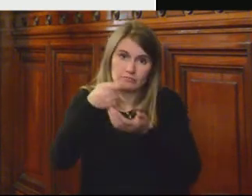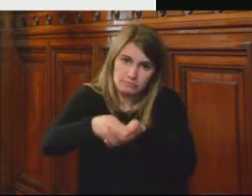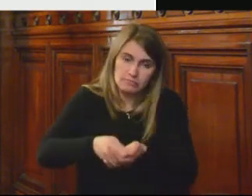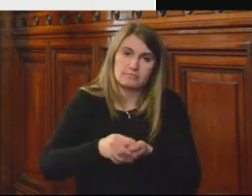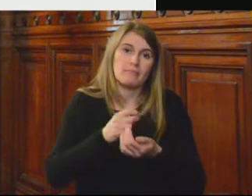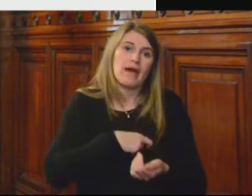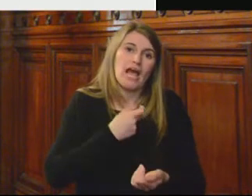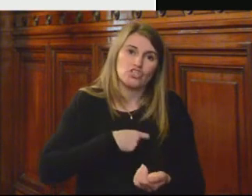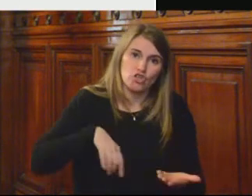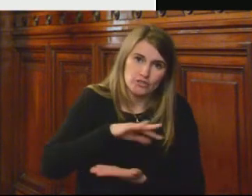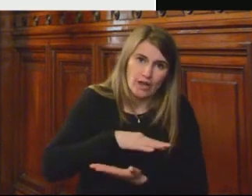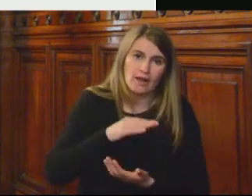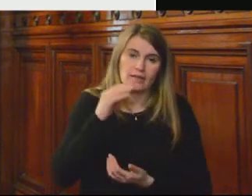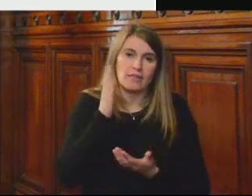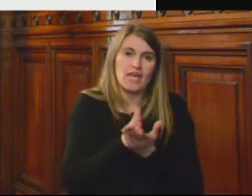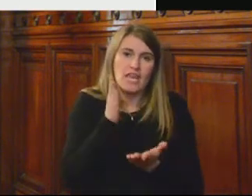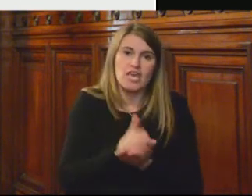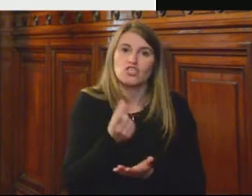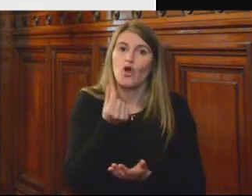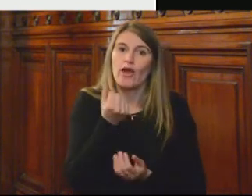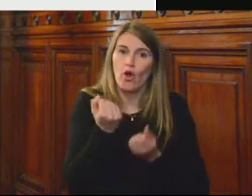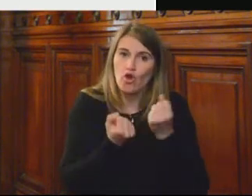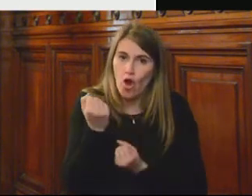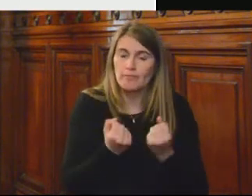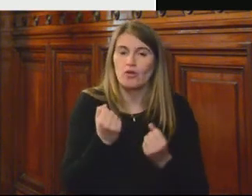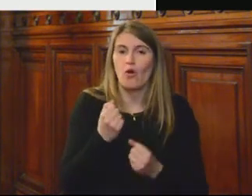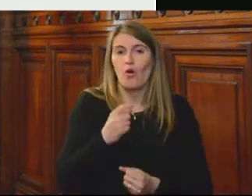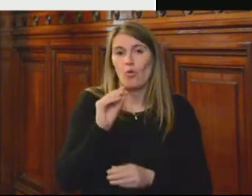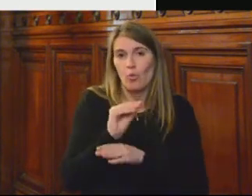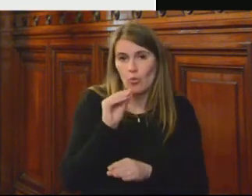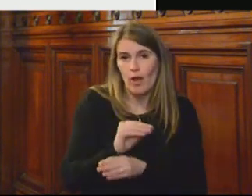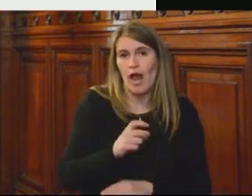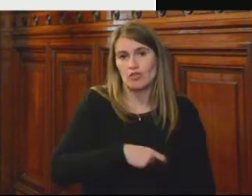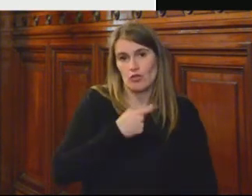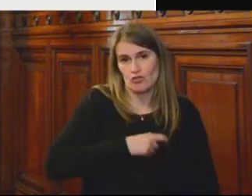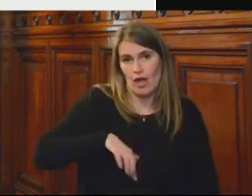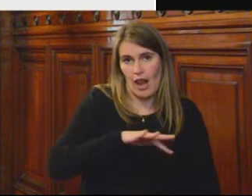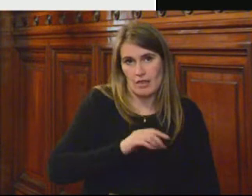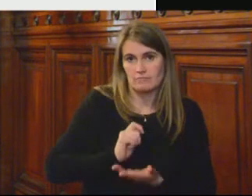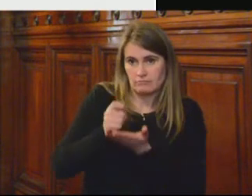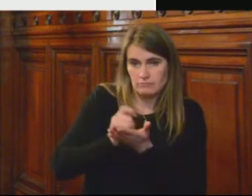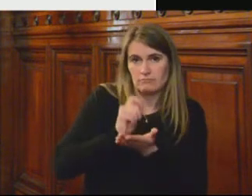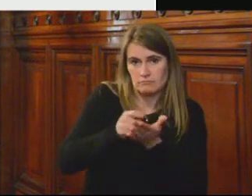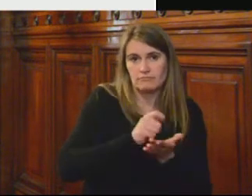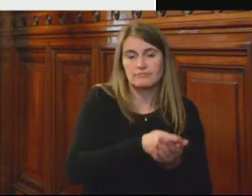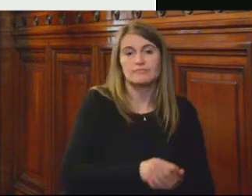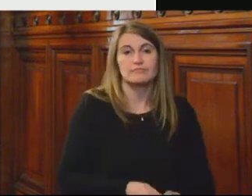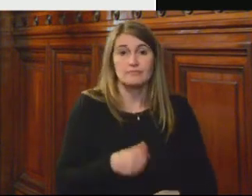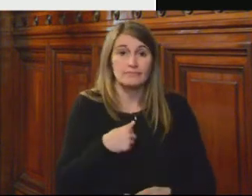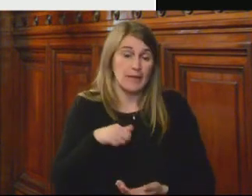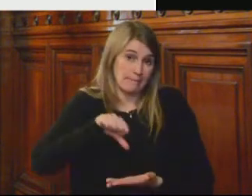inversión en materia de derechos económicos, sociales y culturales. Estas medidas que ha adoptado nuestro